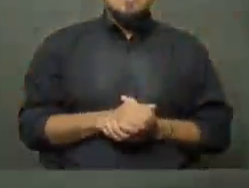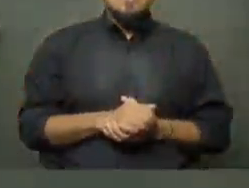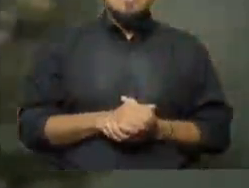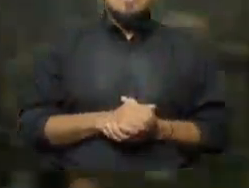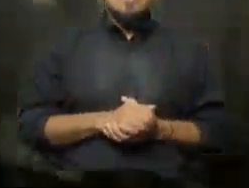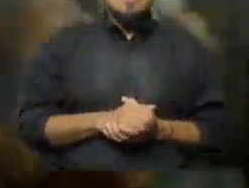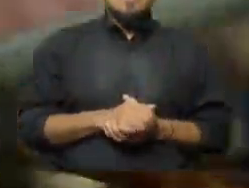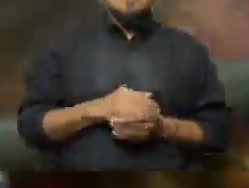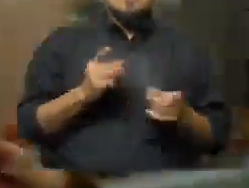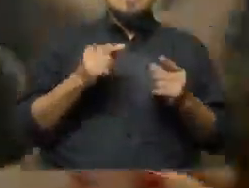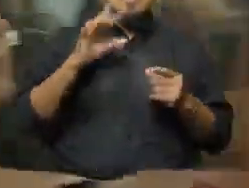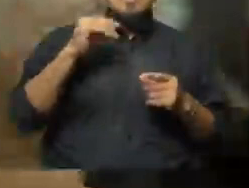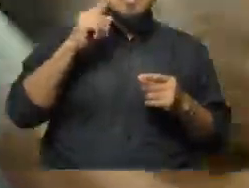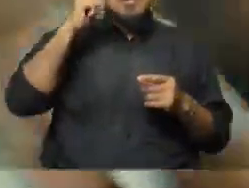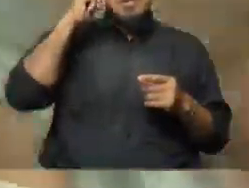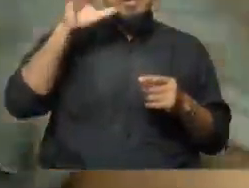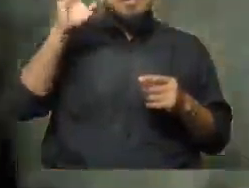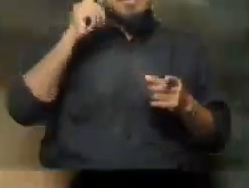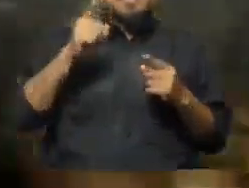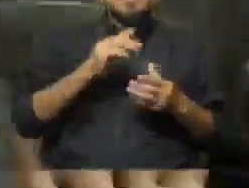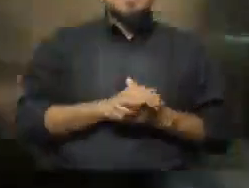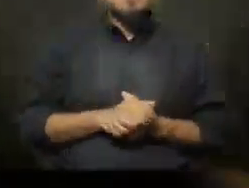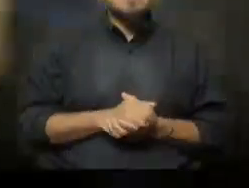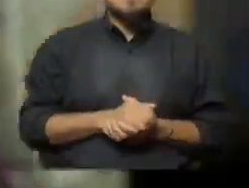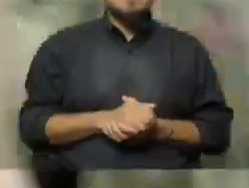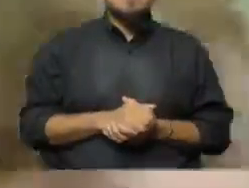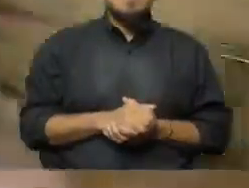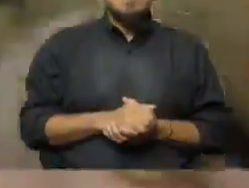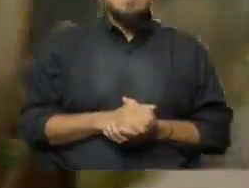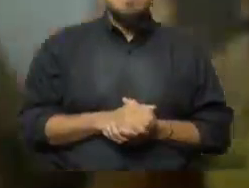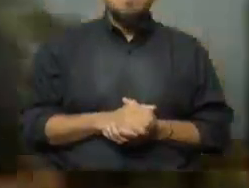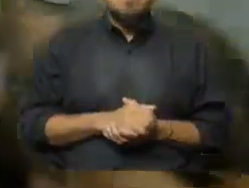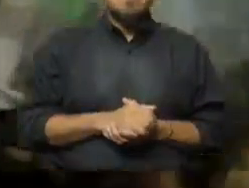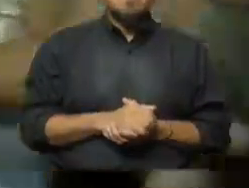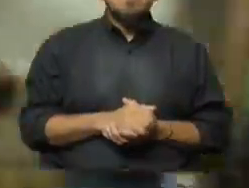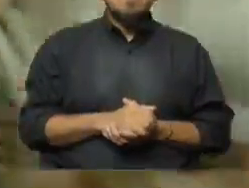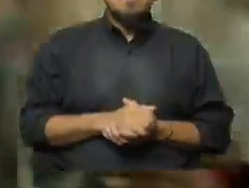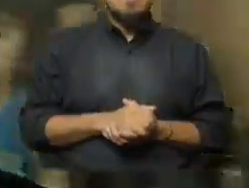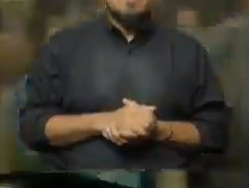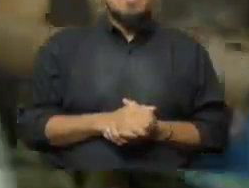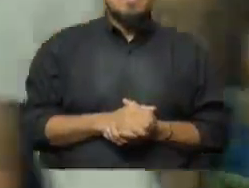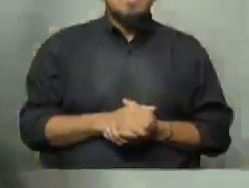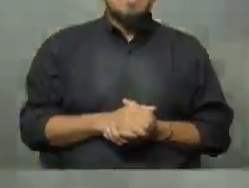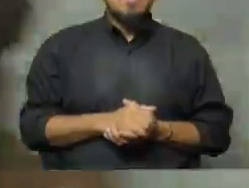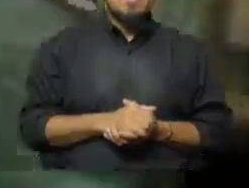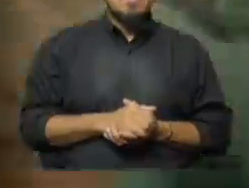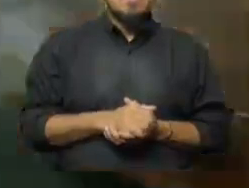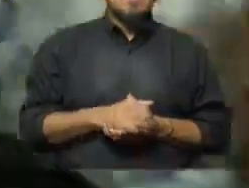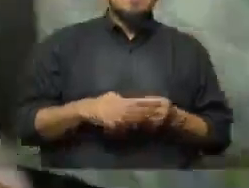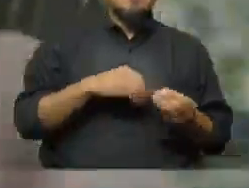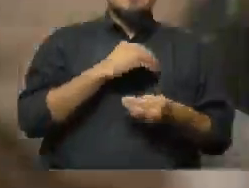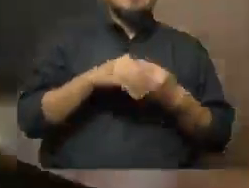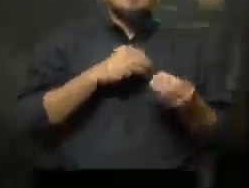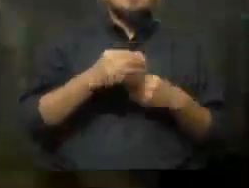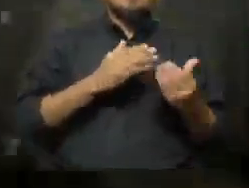primeros recuerdos sobre carnaval, pero seguramente eras muy chiquita. Más o menos, mi familia fue una comparsa toda la vida y